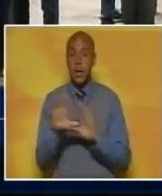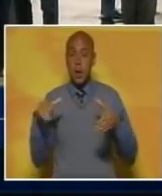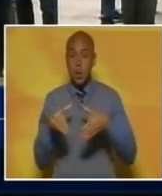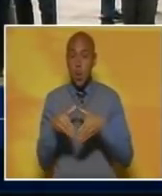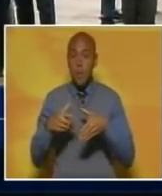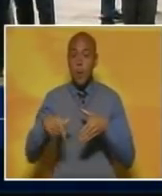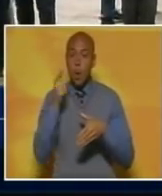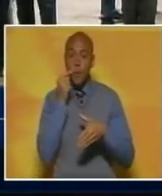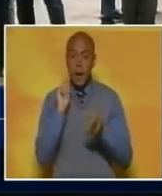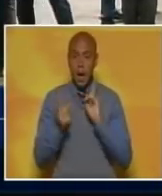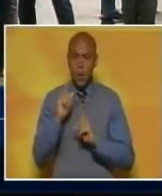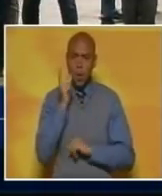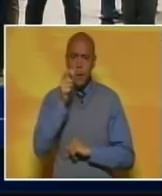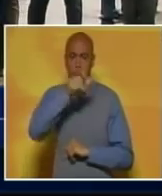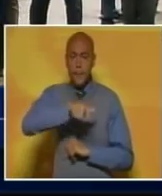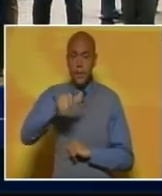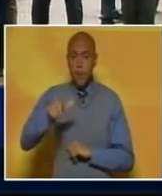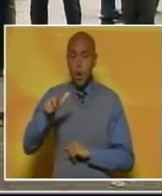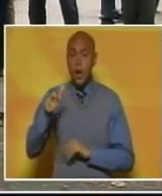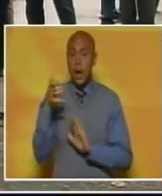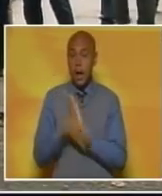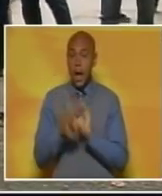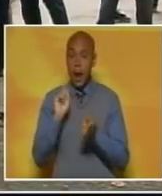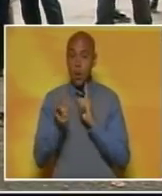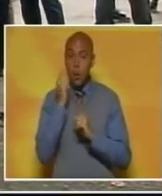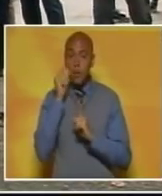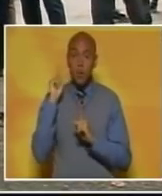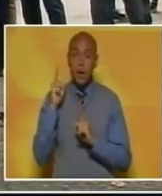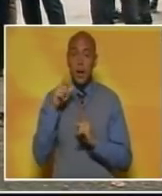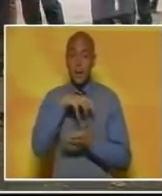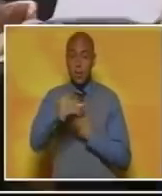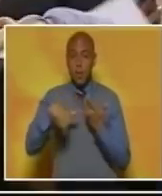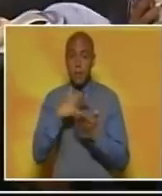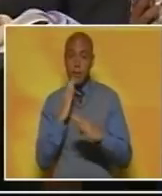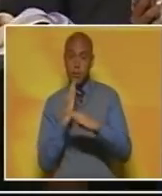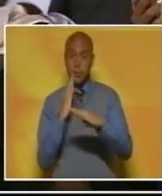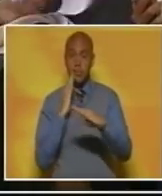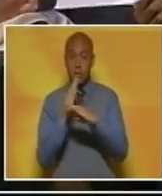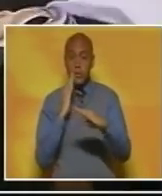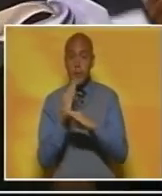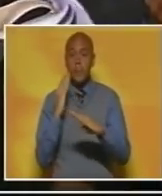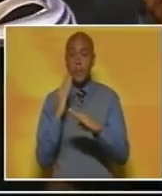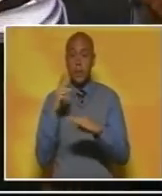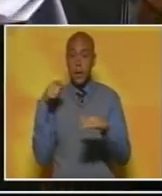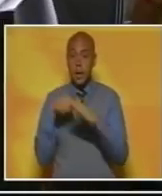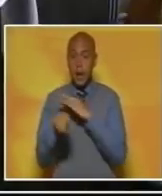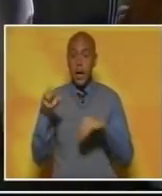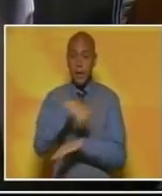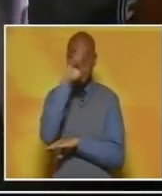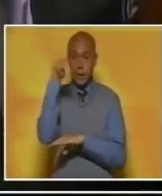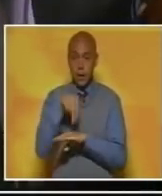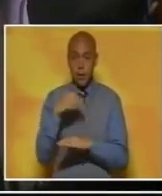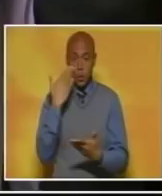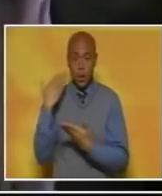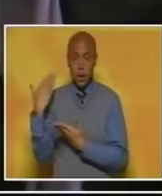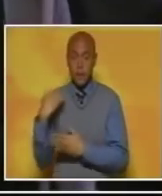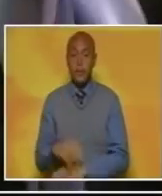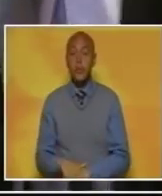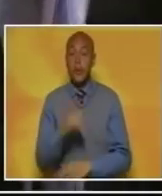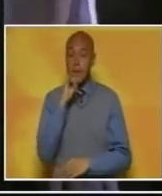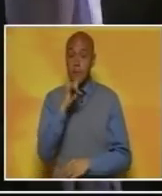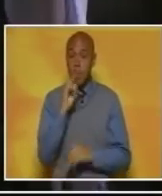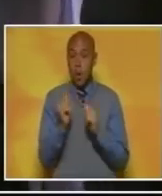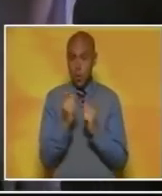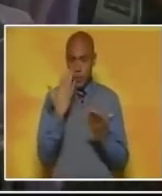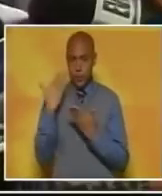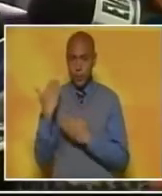de civiles irregulares están obstruyendo todo el paso hacia el Palacio Federal Legislativo. Esto fue parte